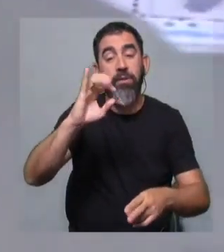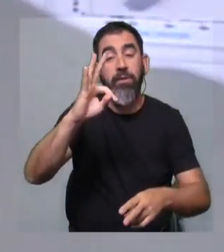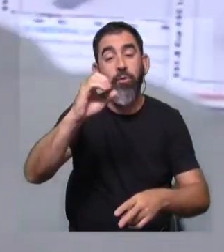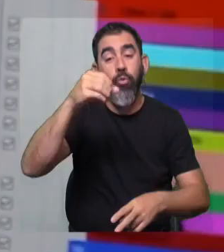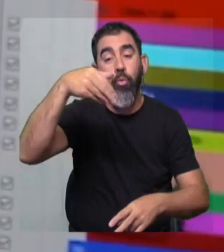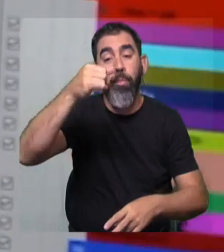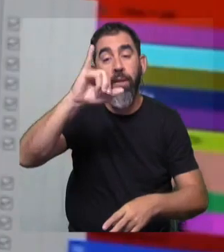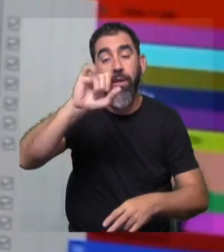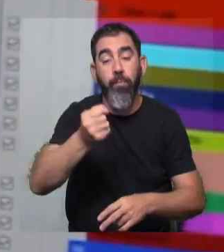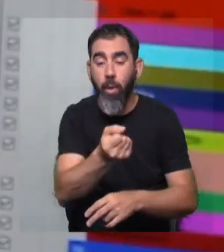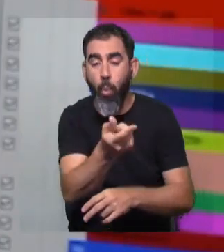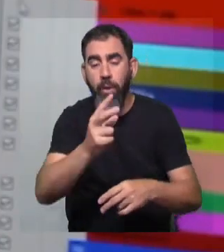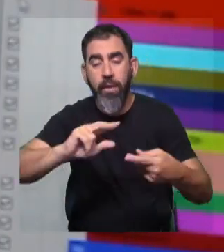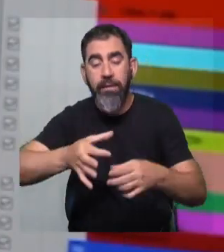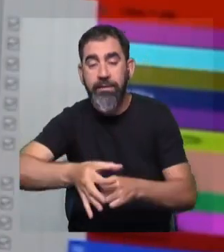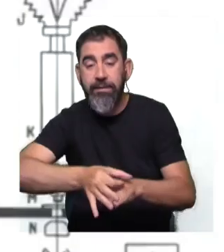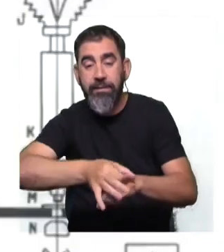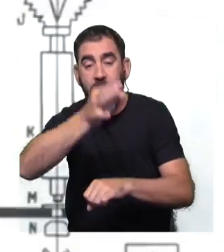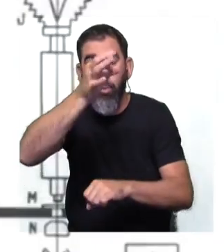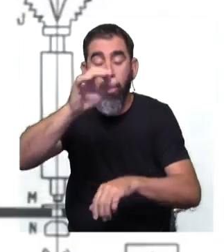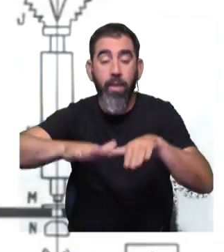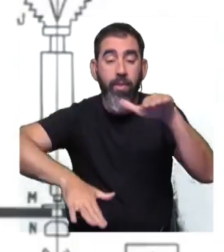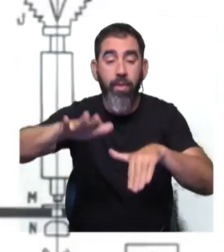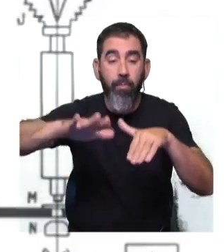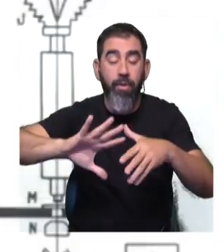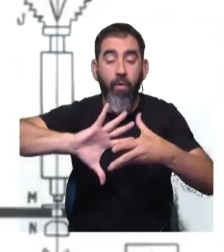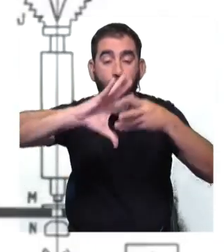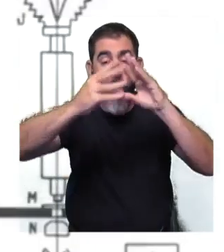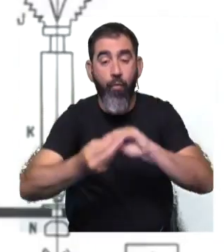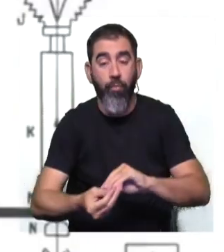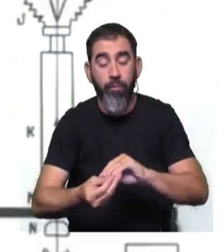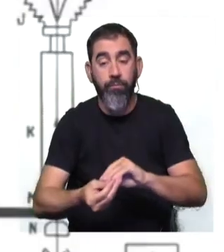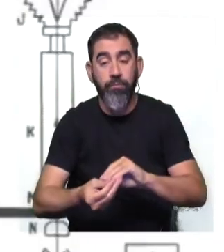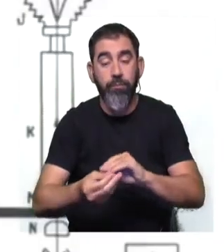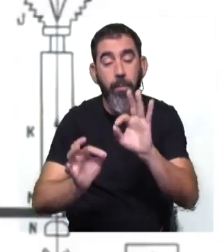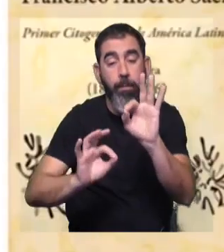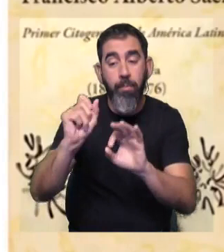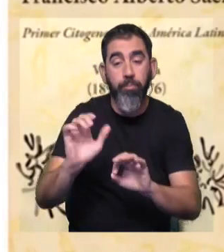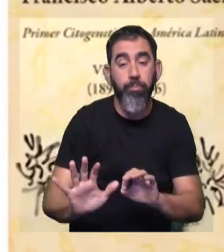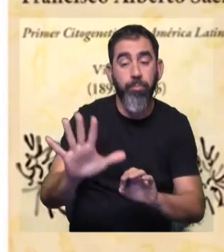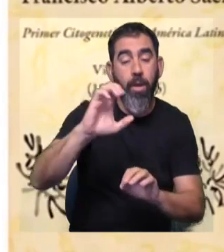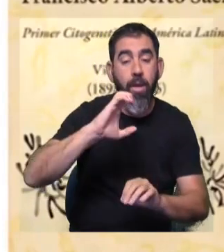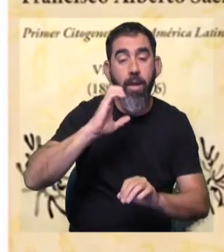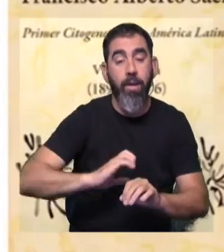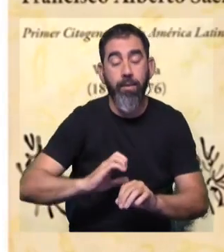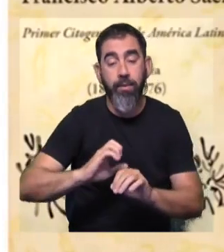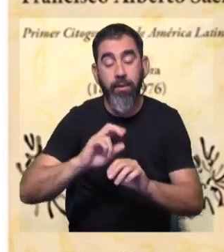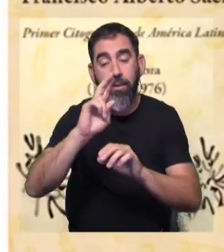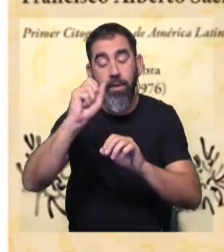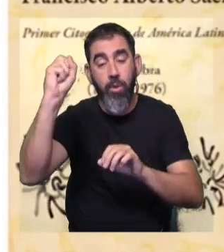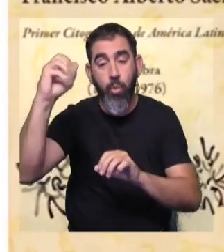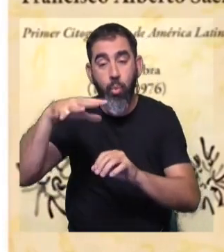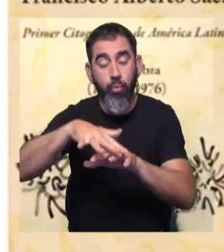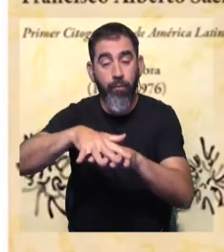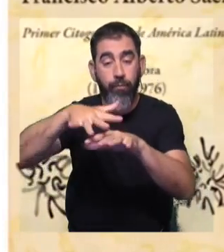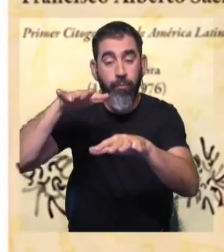usada para el recuento de células dependiendo de su morfología. Mide las características de dispersión de luz y